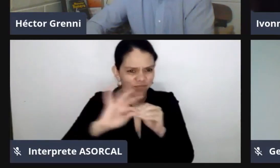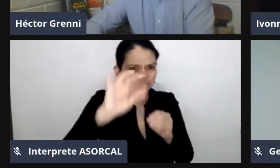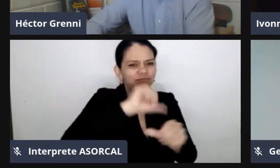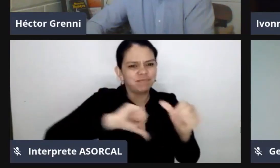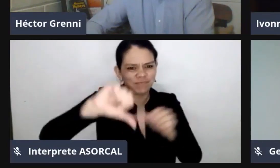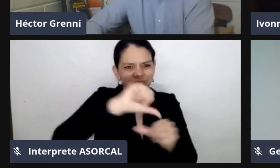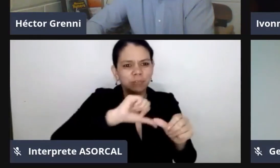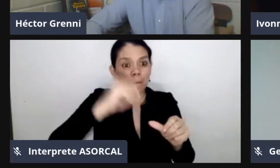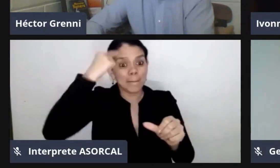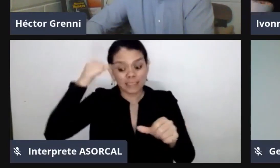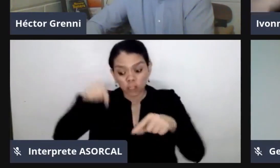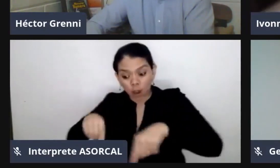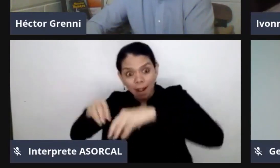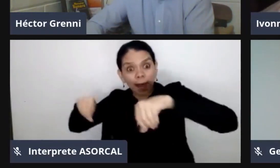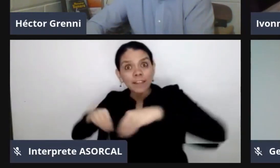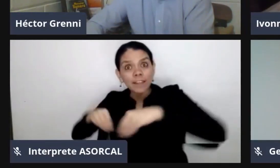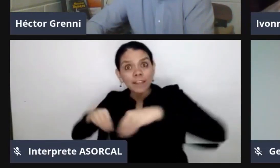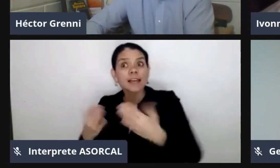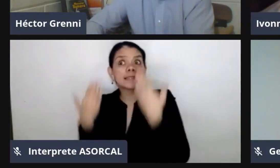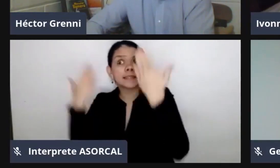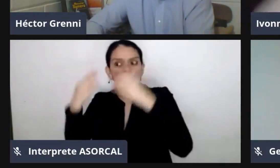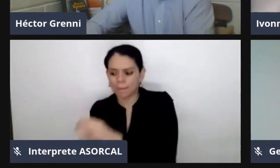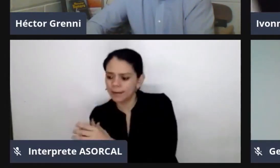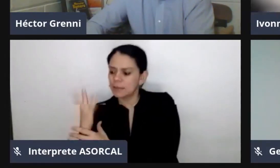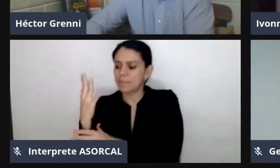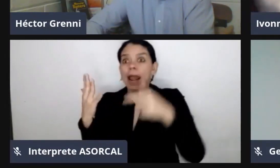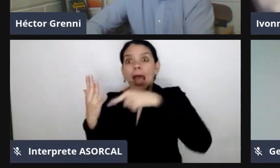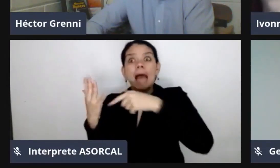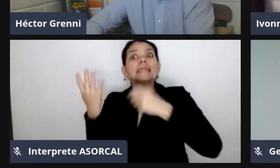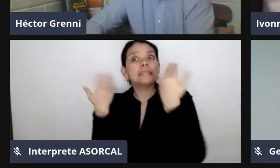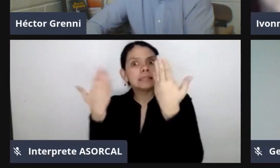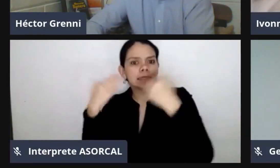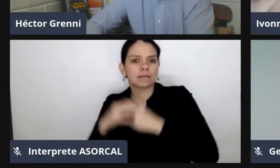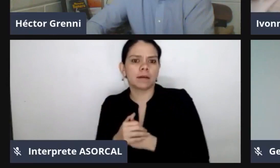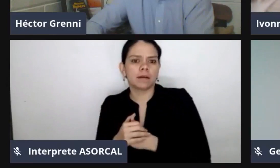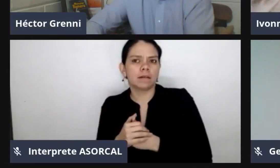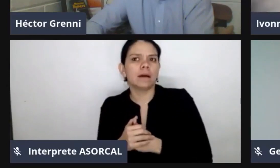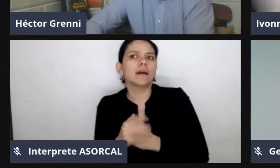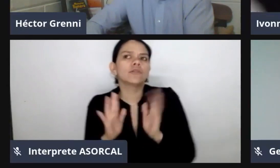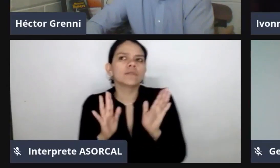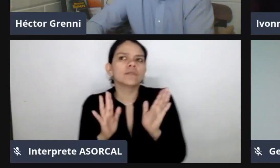una posible reforma agraria, sino por lo que el territorio